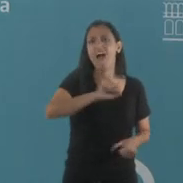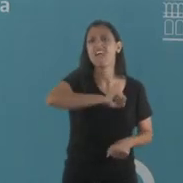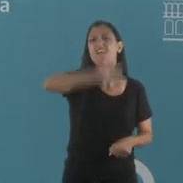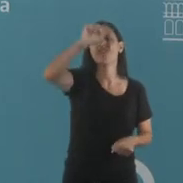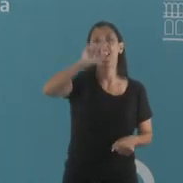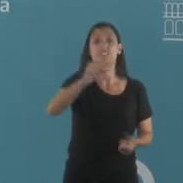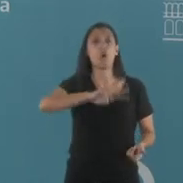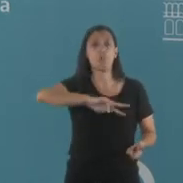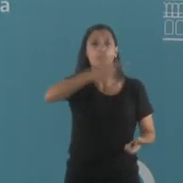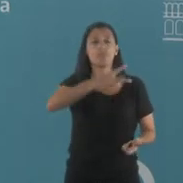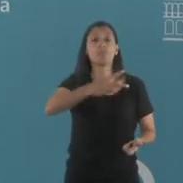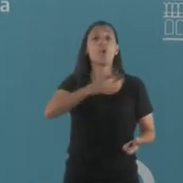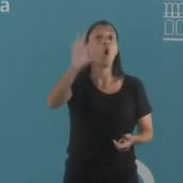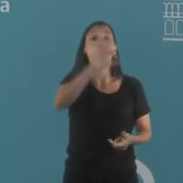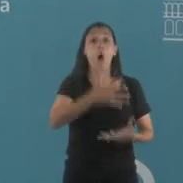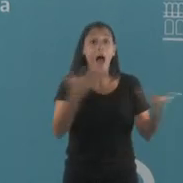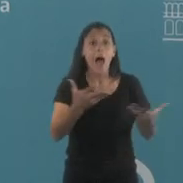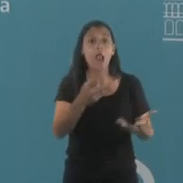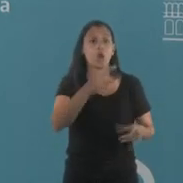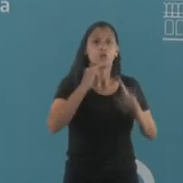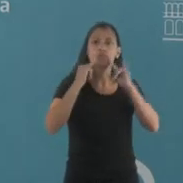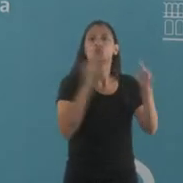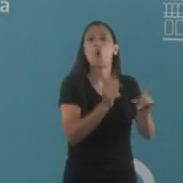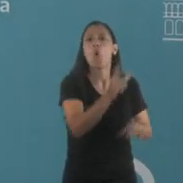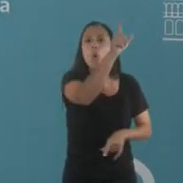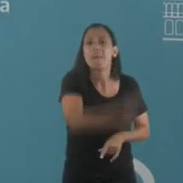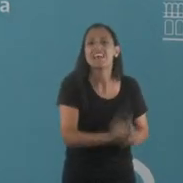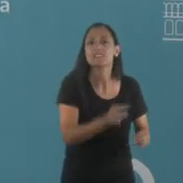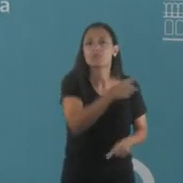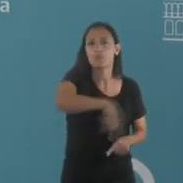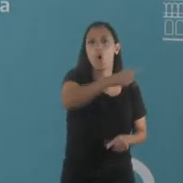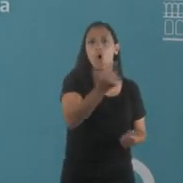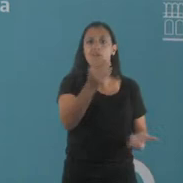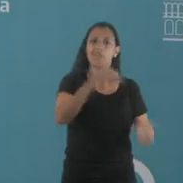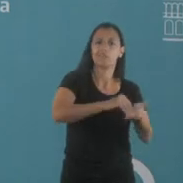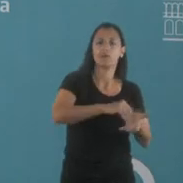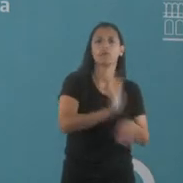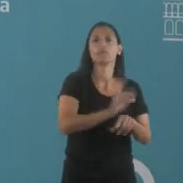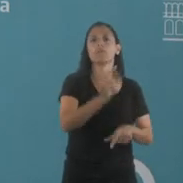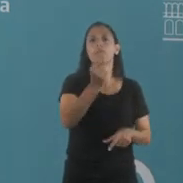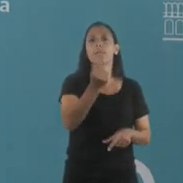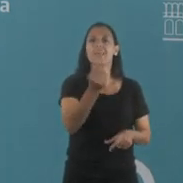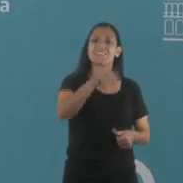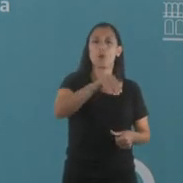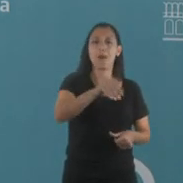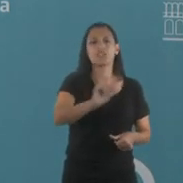inflación, y son ellos los que remarcan los precios. No estamos hablando de algo que construyen los que